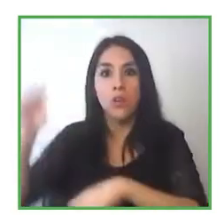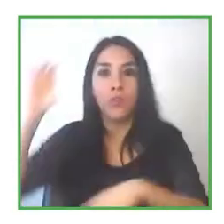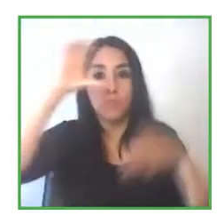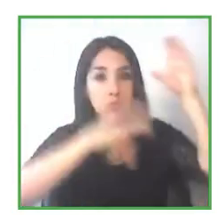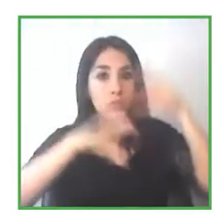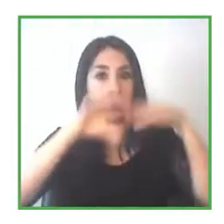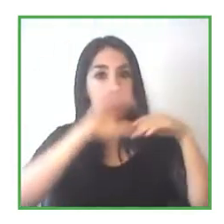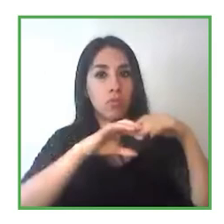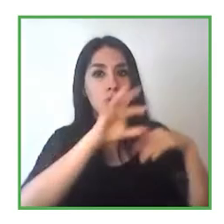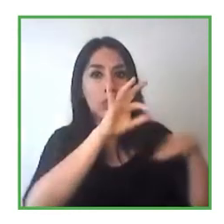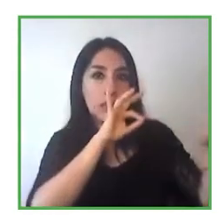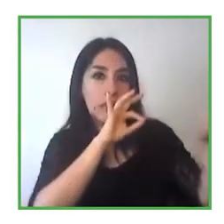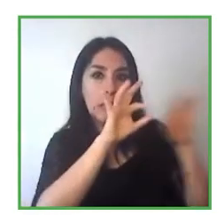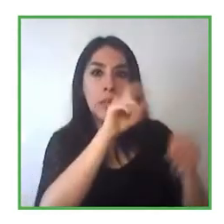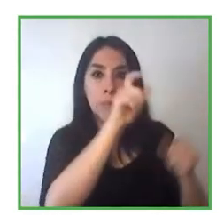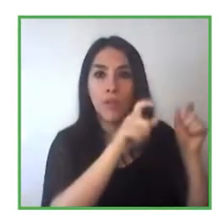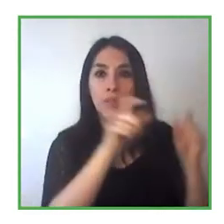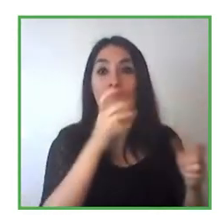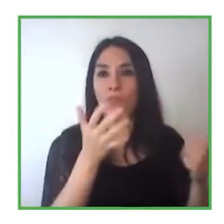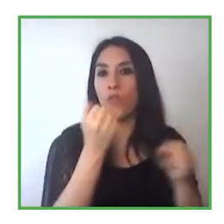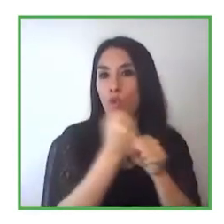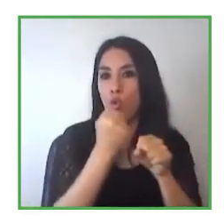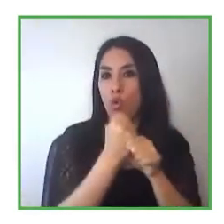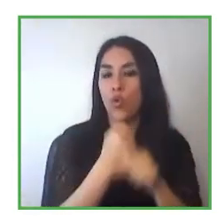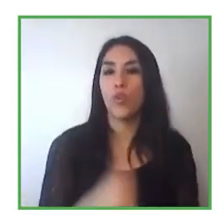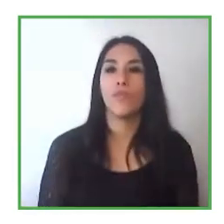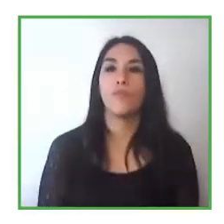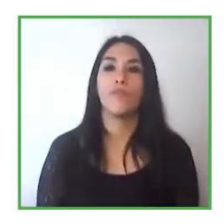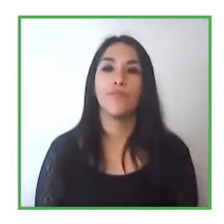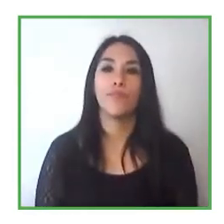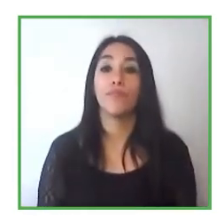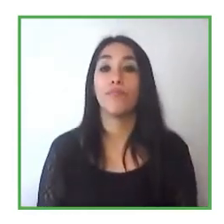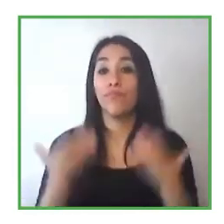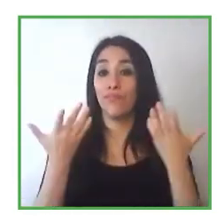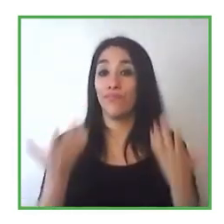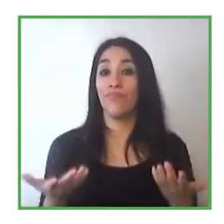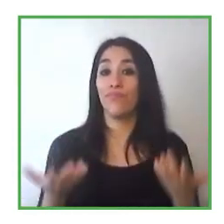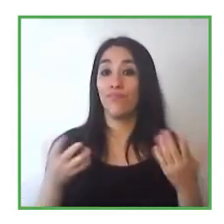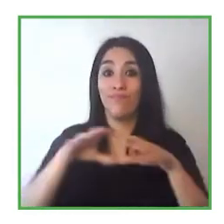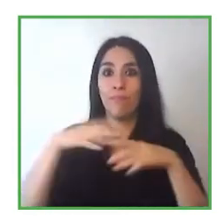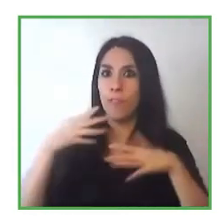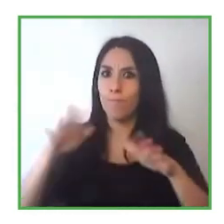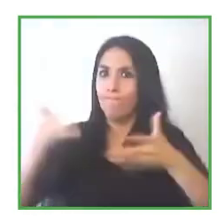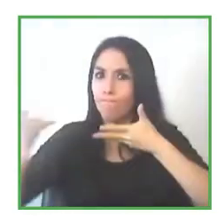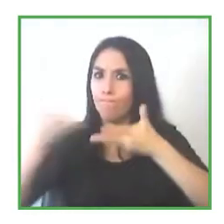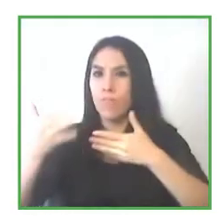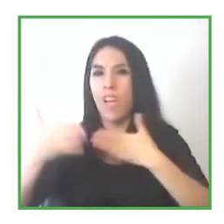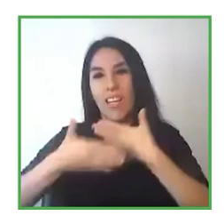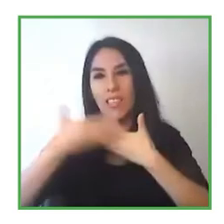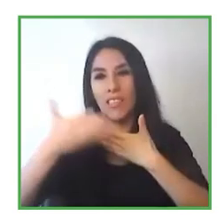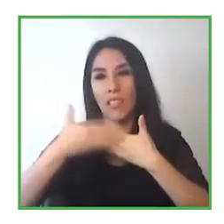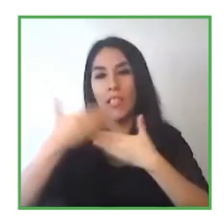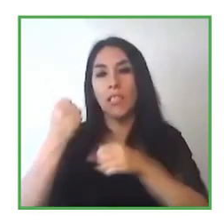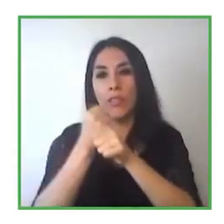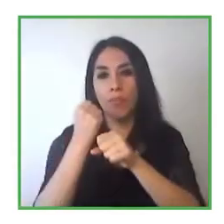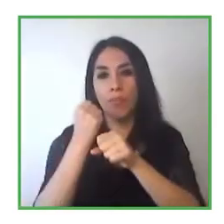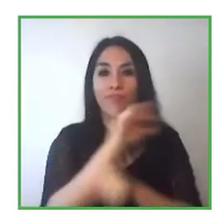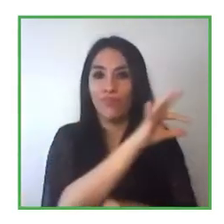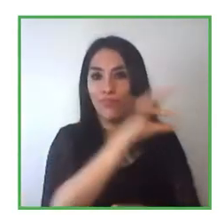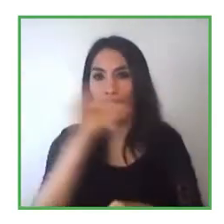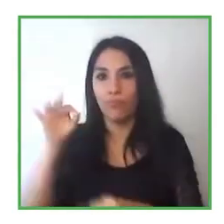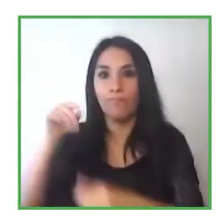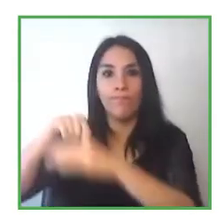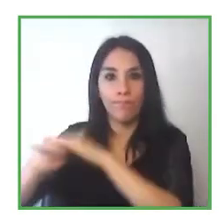la base de ese convenio, hacer más fácil la entrada en ese centro, ¿no? Por tanto, al final diría